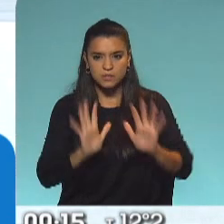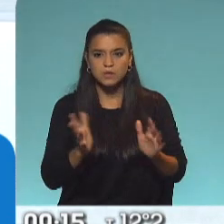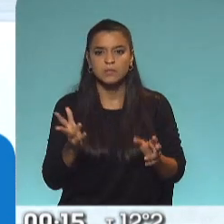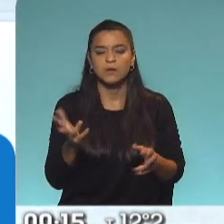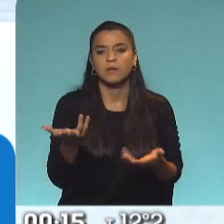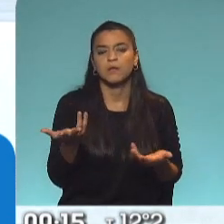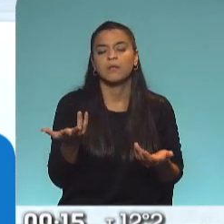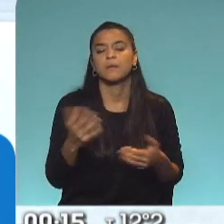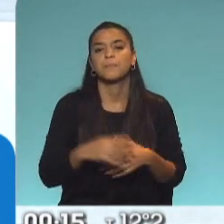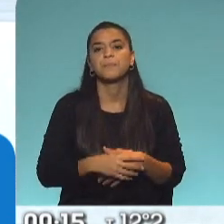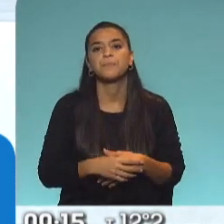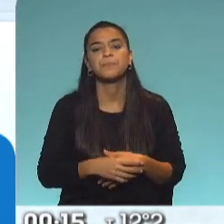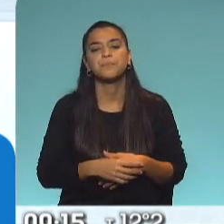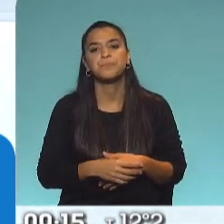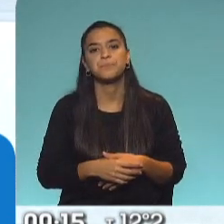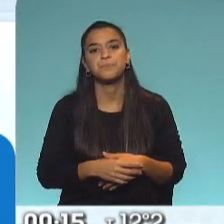vehiculiza